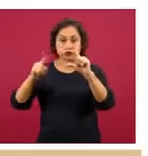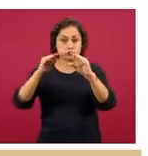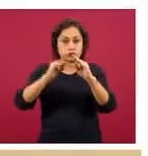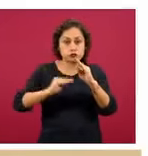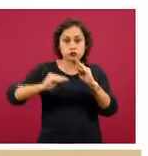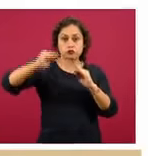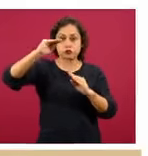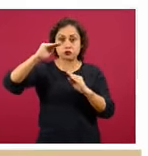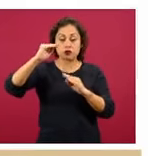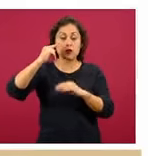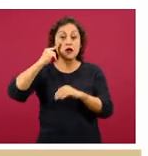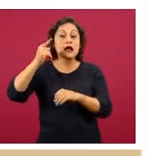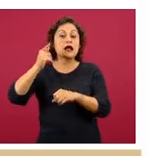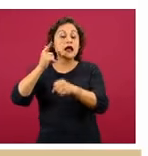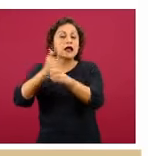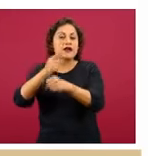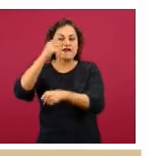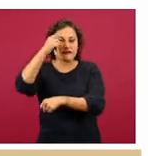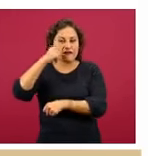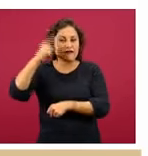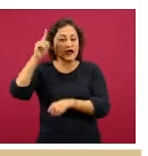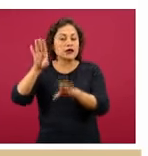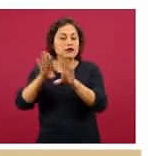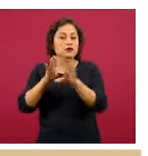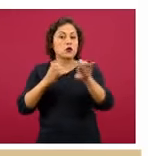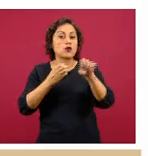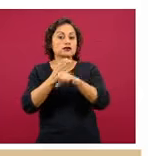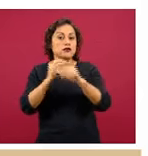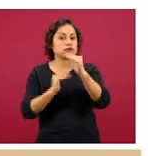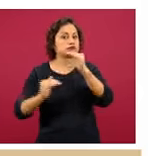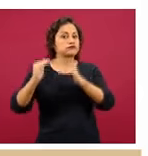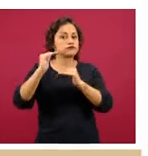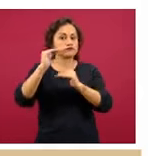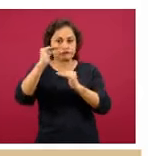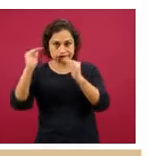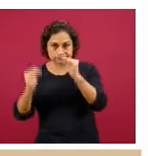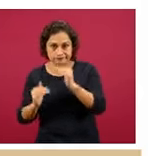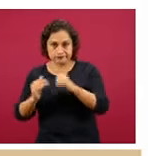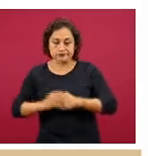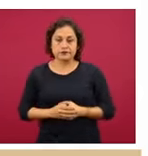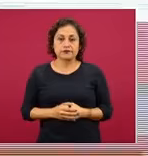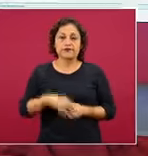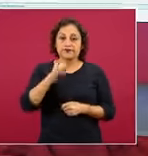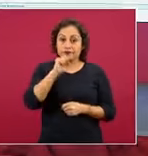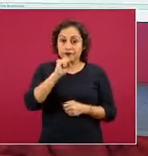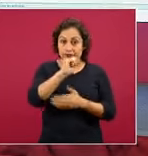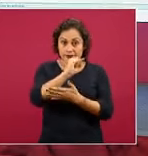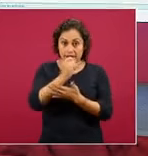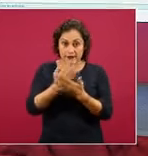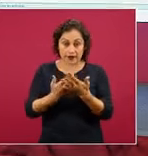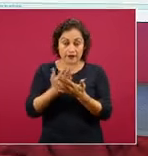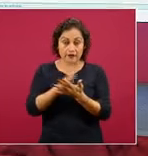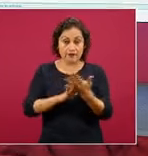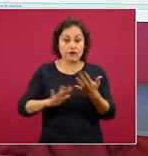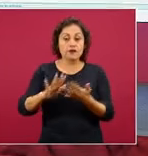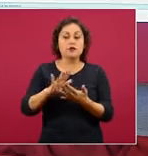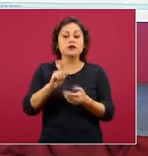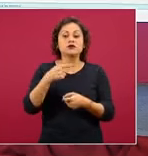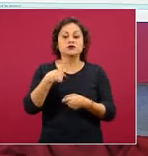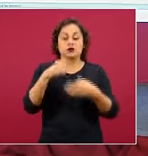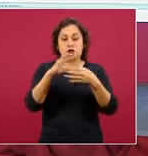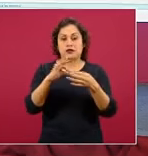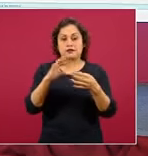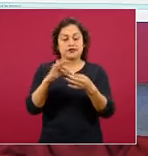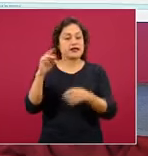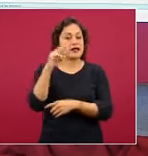entidades ha habido un mayor porcentaje que en otras entidades. Y por último, también en el informe, y voy a ir de manera rápida,